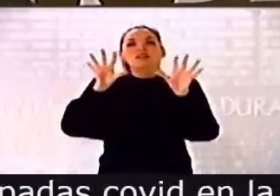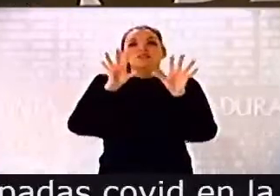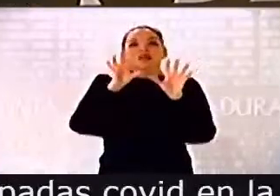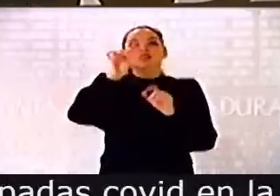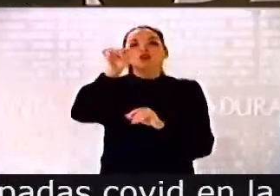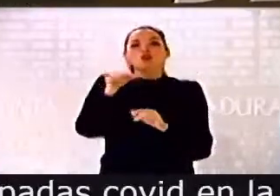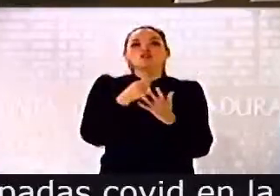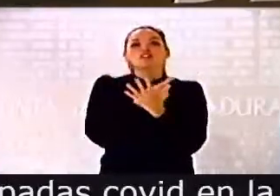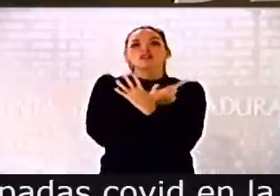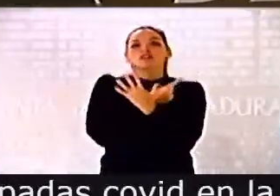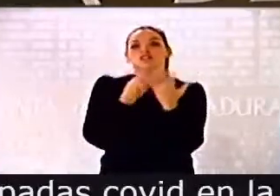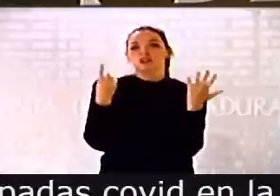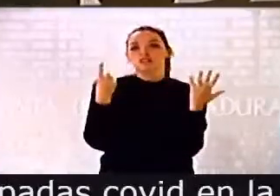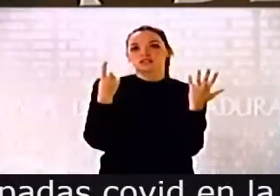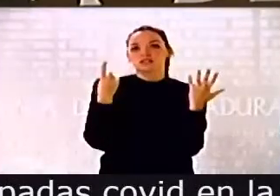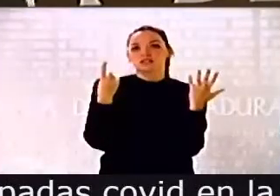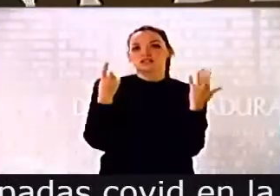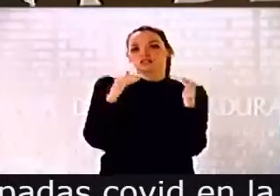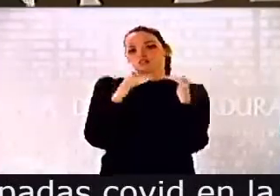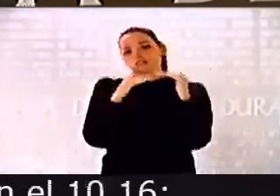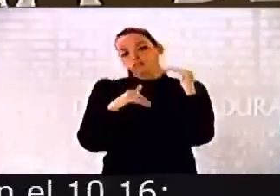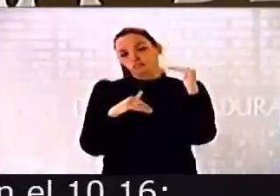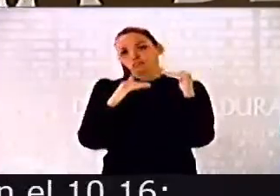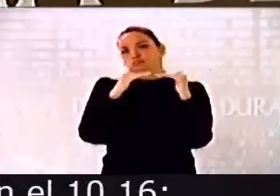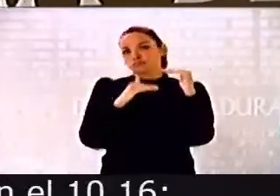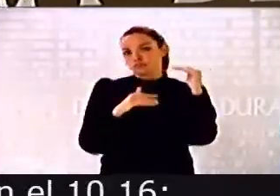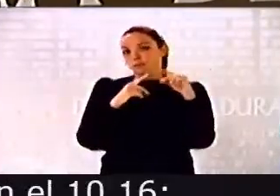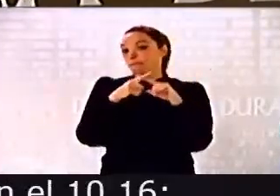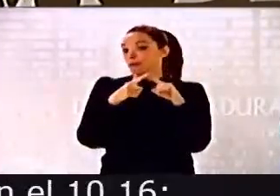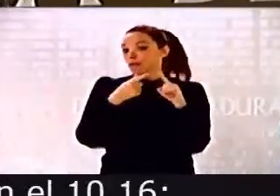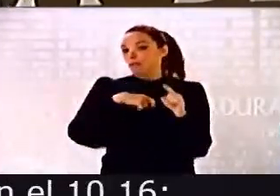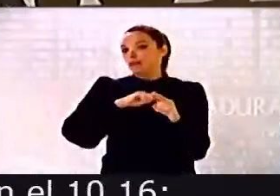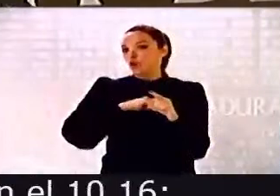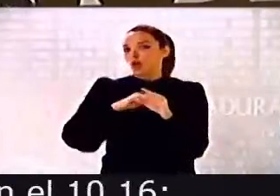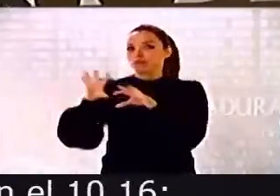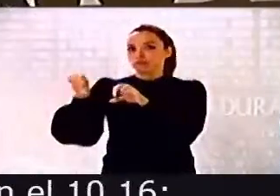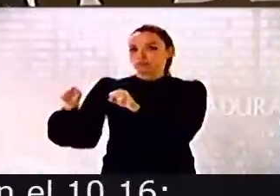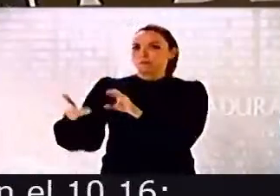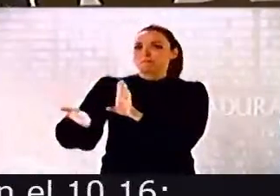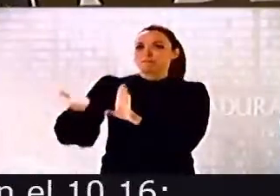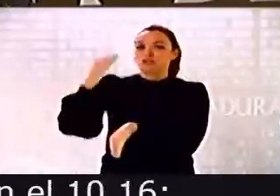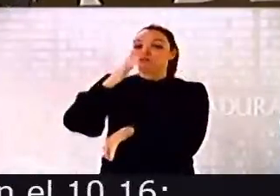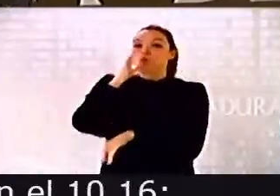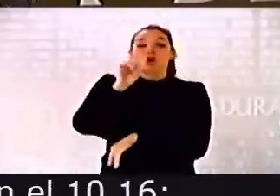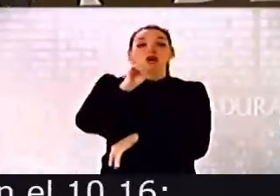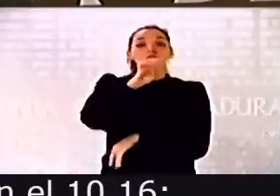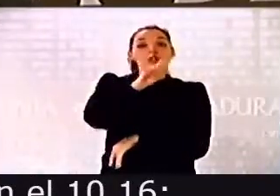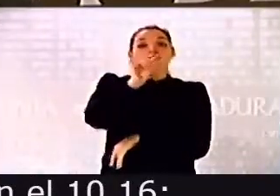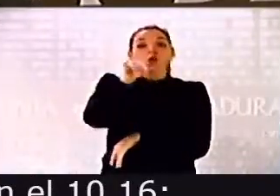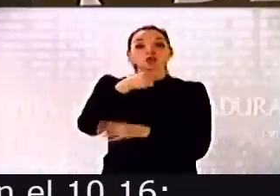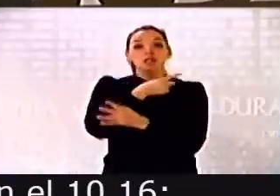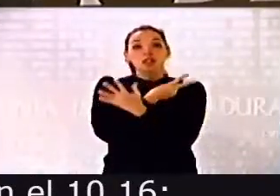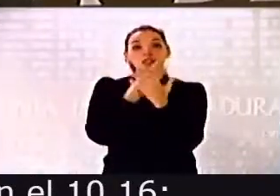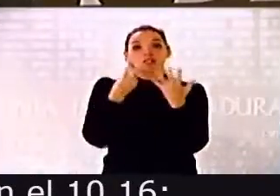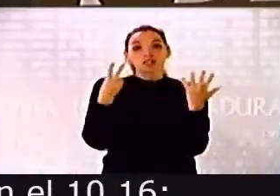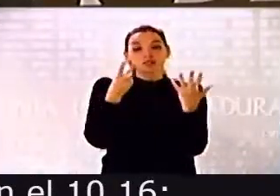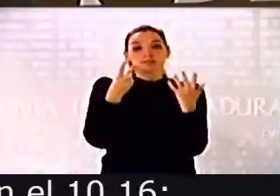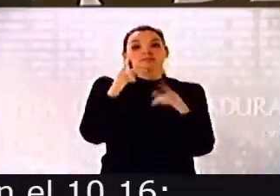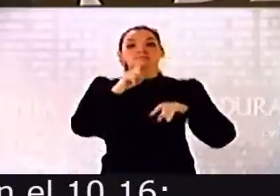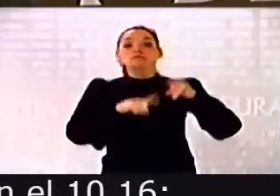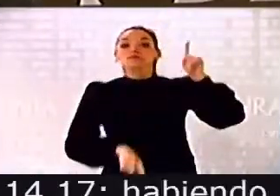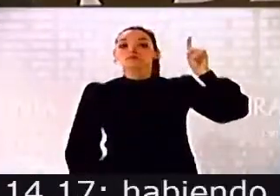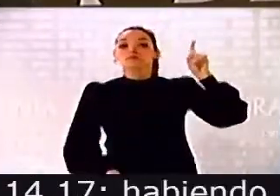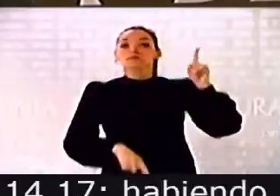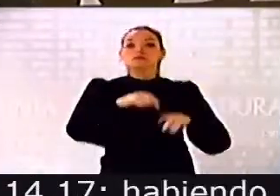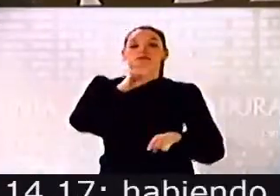10,16, bastante por debajo de la media española, que es del 14,17, habiendo comunidades autónomas que